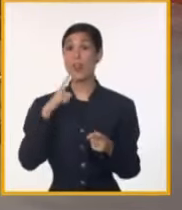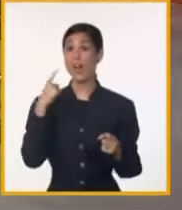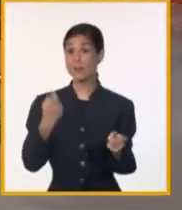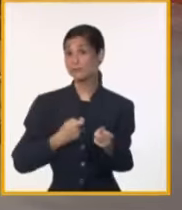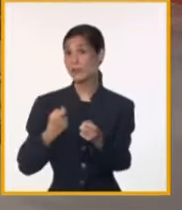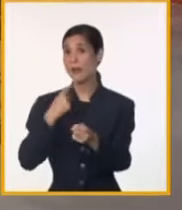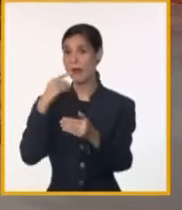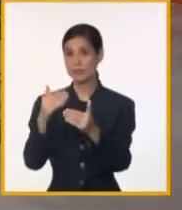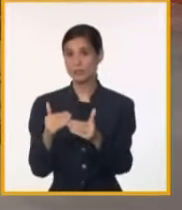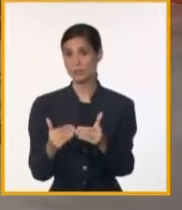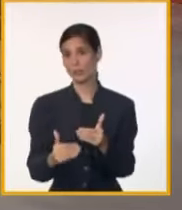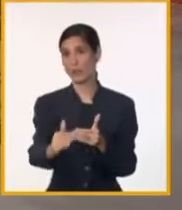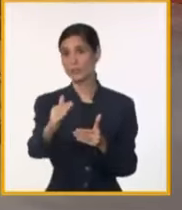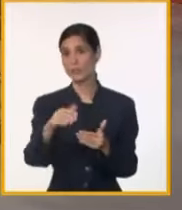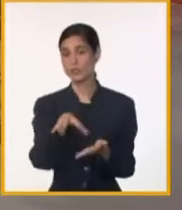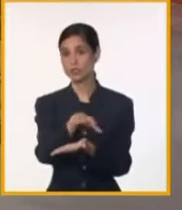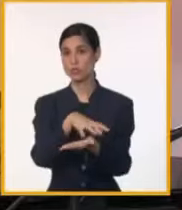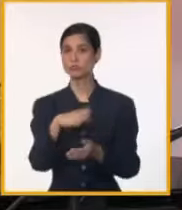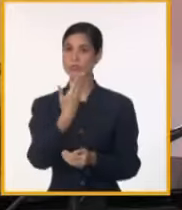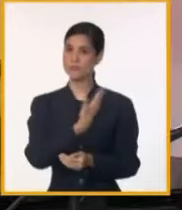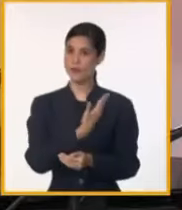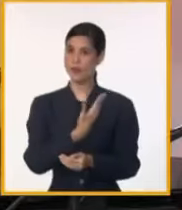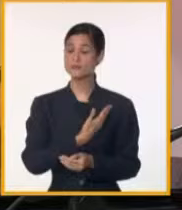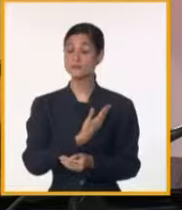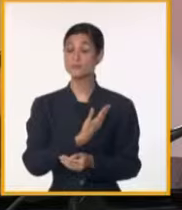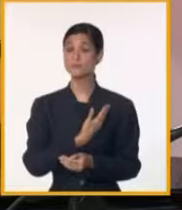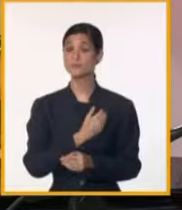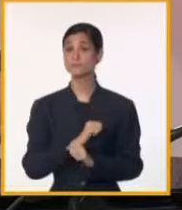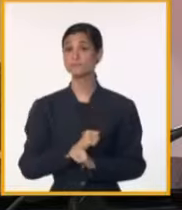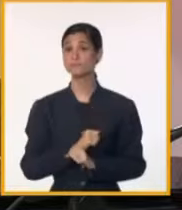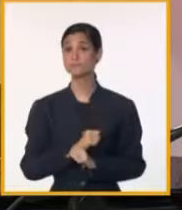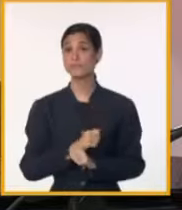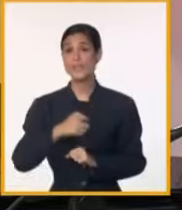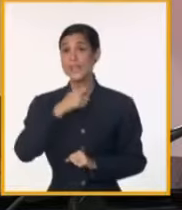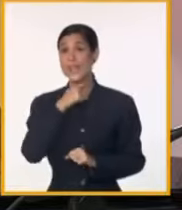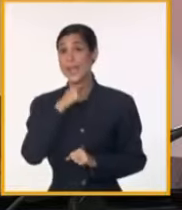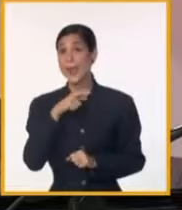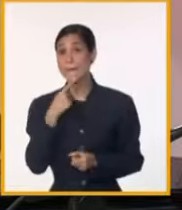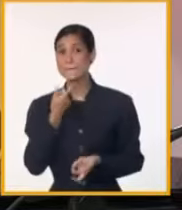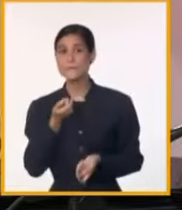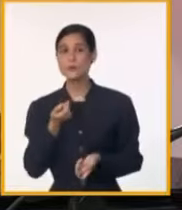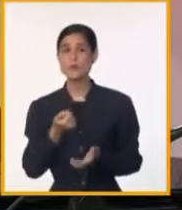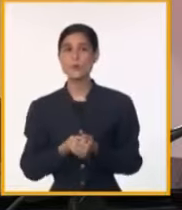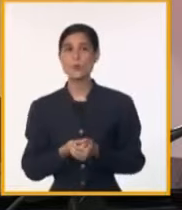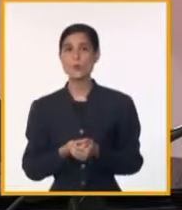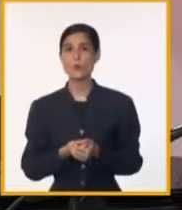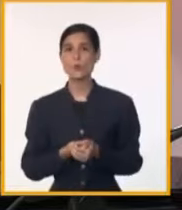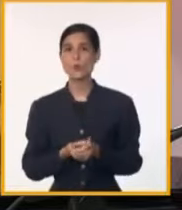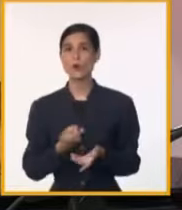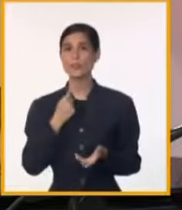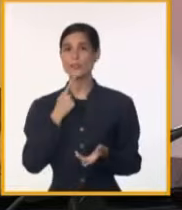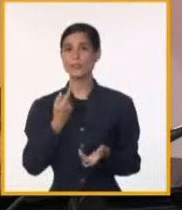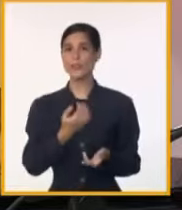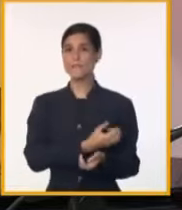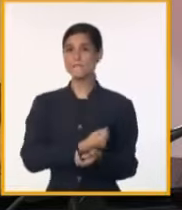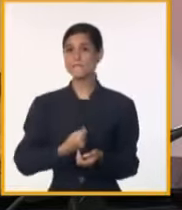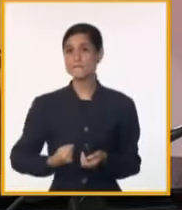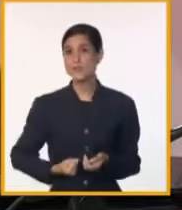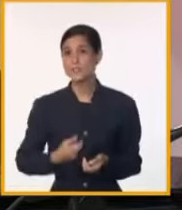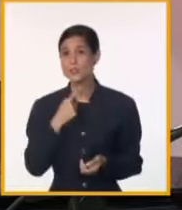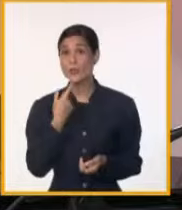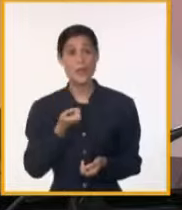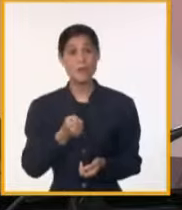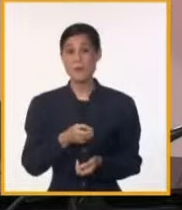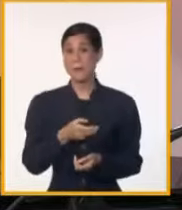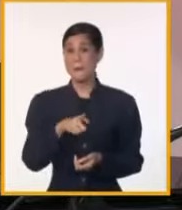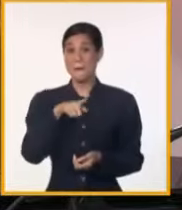quiero que que hablemos un poquito más adelante Pero lo que sí no han podido ocultar a pesar de tantos esfuerzos es el genocidio que se está cometiendo por